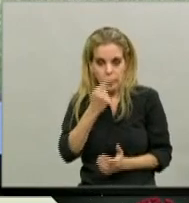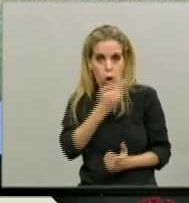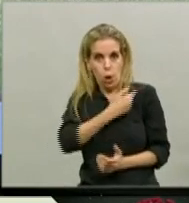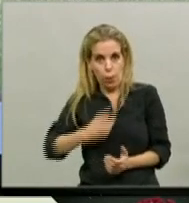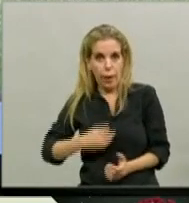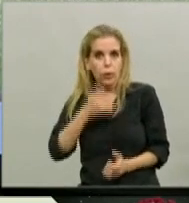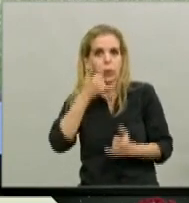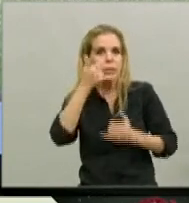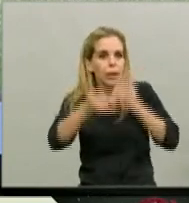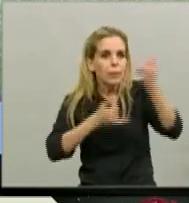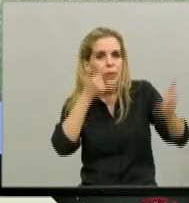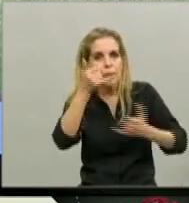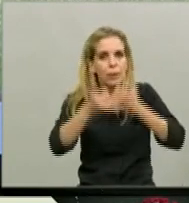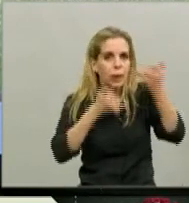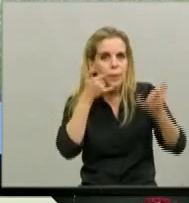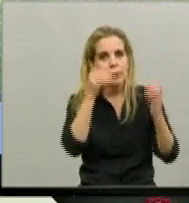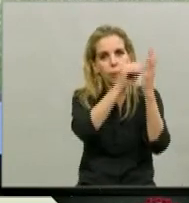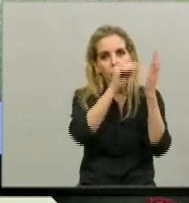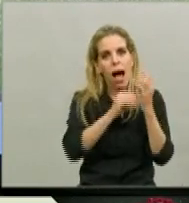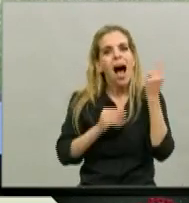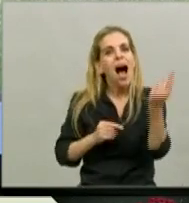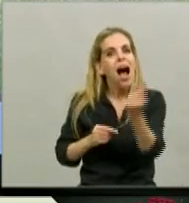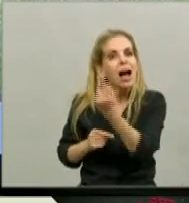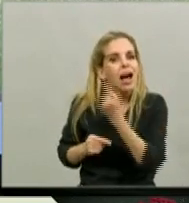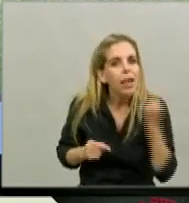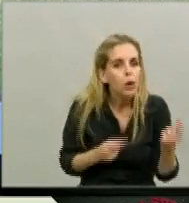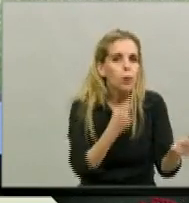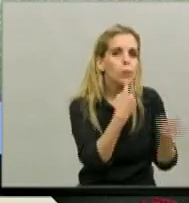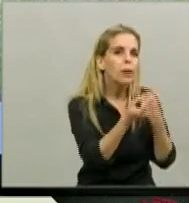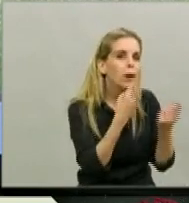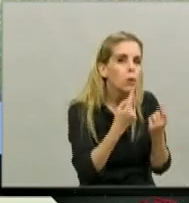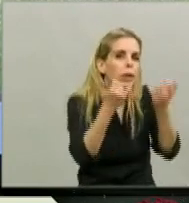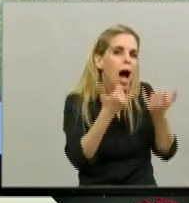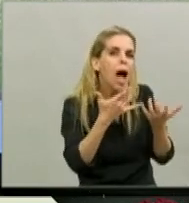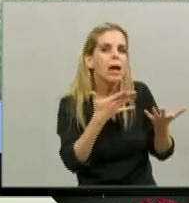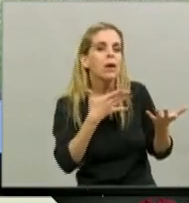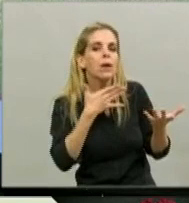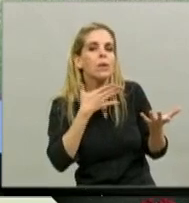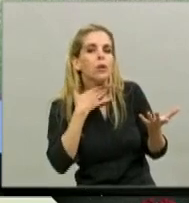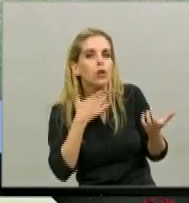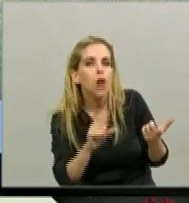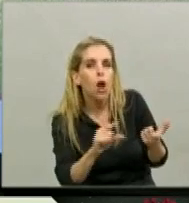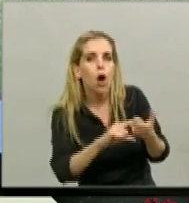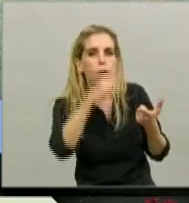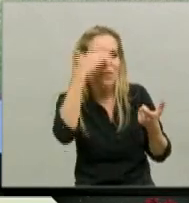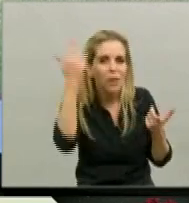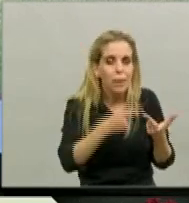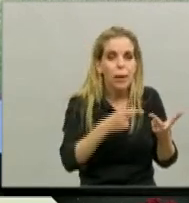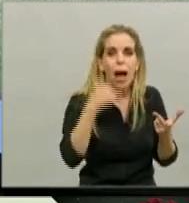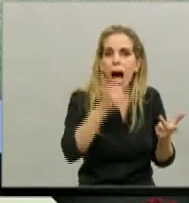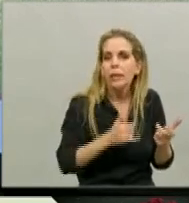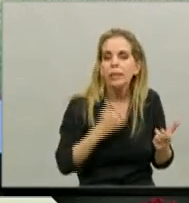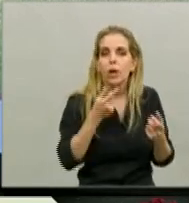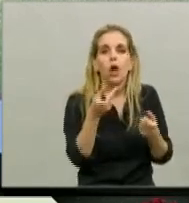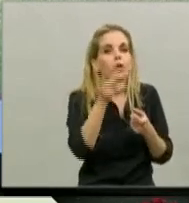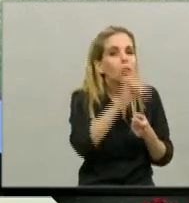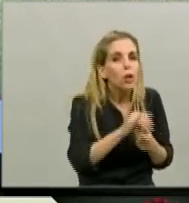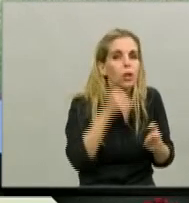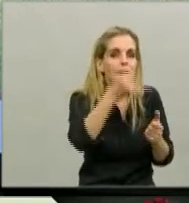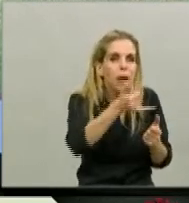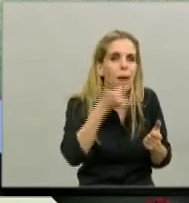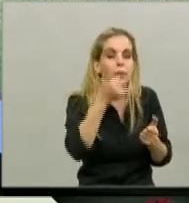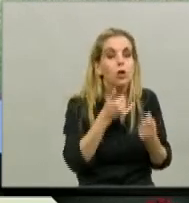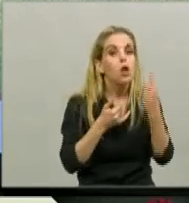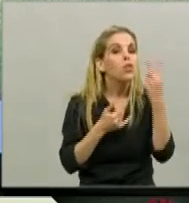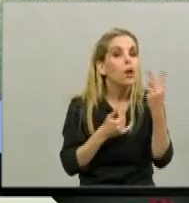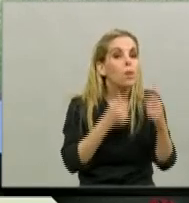estrechos. Se identifica si tuvieron síntomas o no. Si no los tuvieron, se los sigue llamando 2 veces por día, todos los días, para ver si hacen